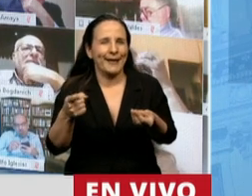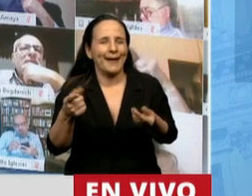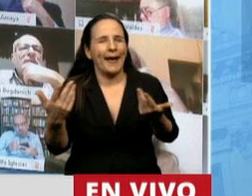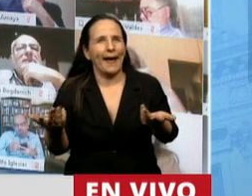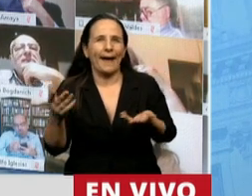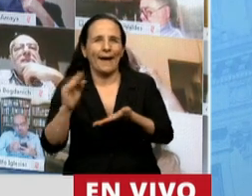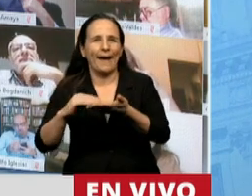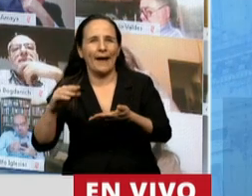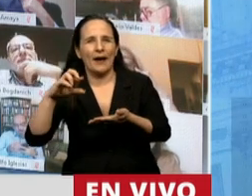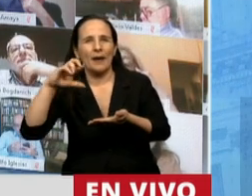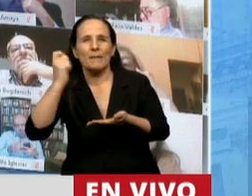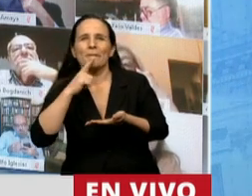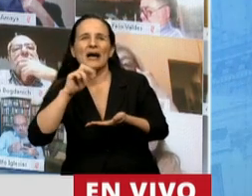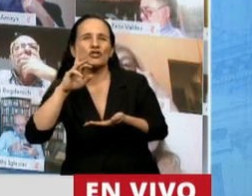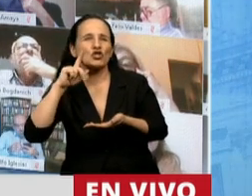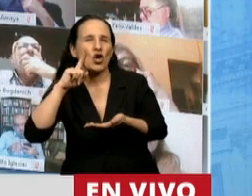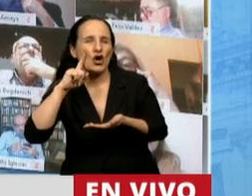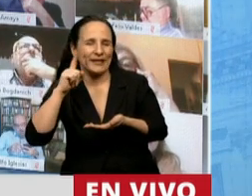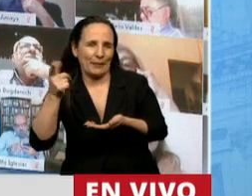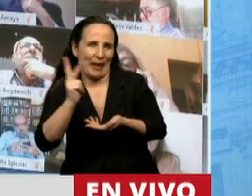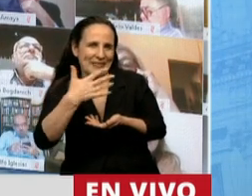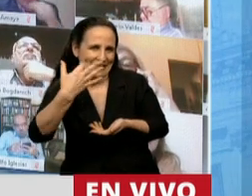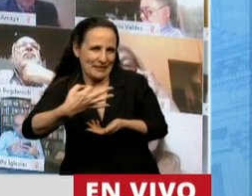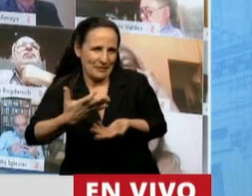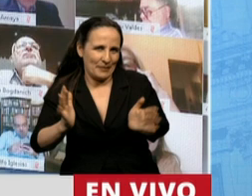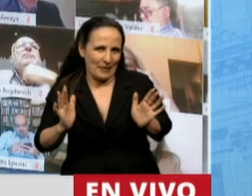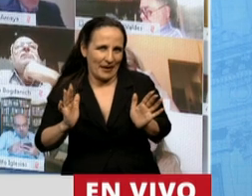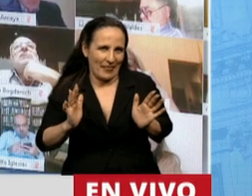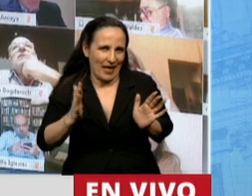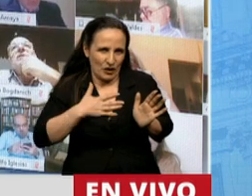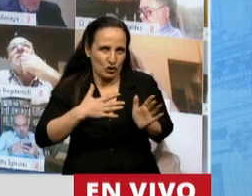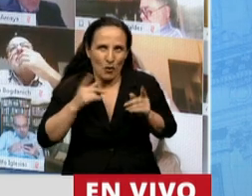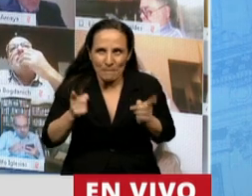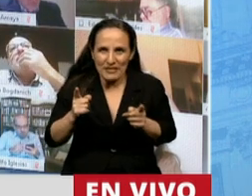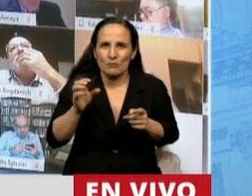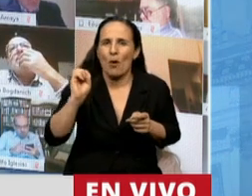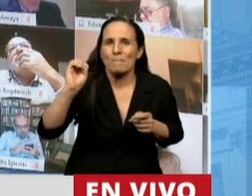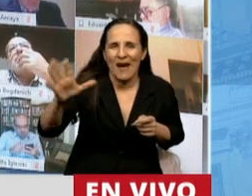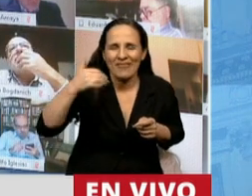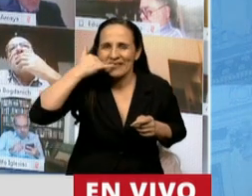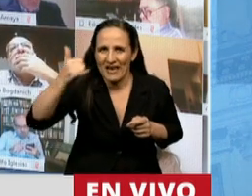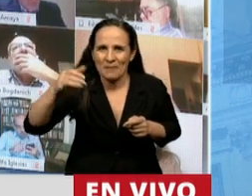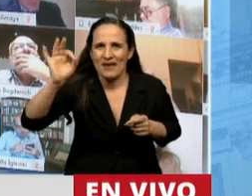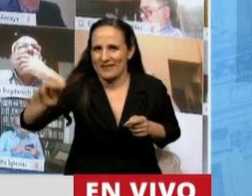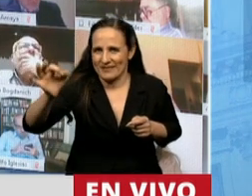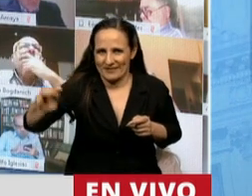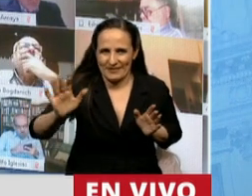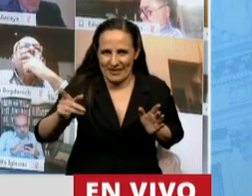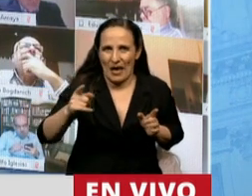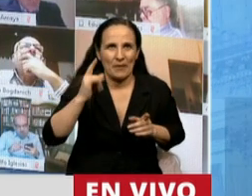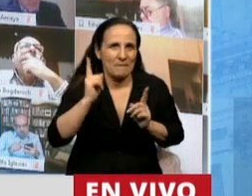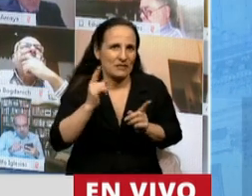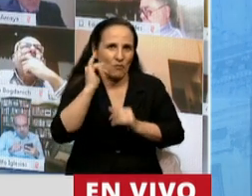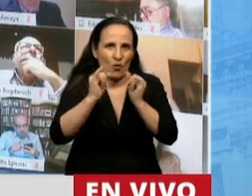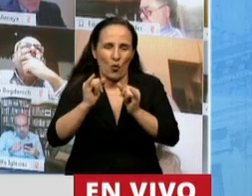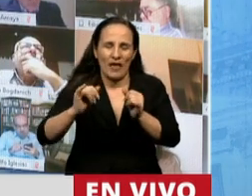hará creo que no me dejará mentir de que hice eso Tal cual se lo estoy relatando ahora a todos